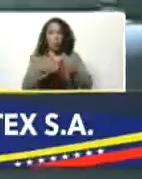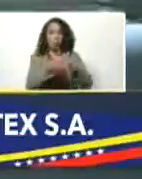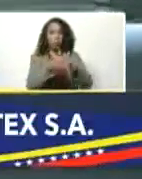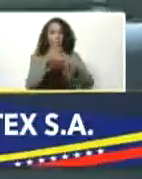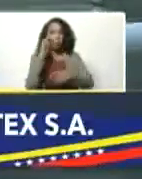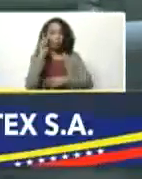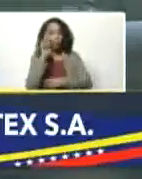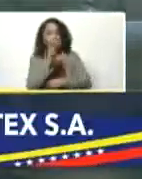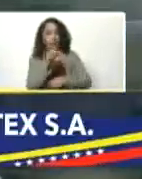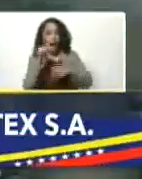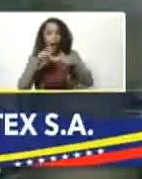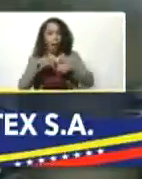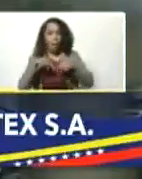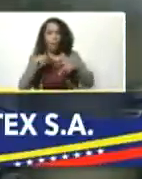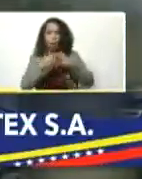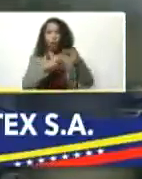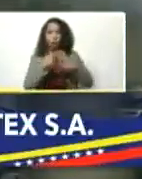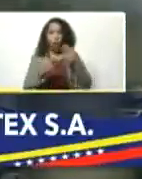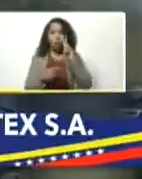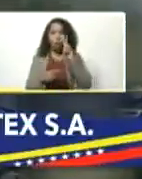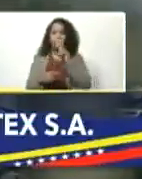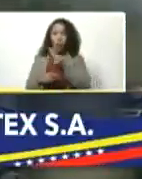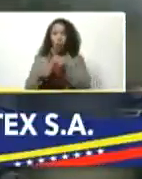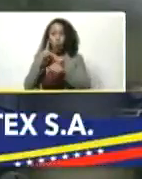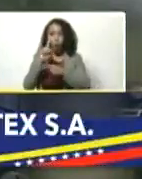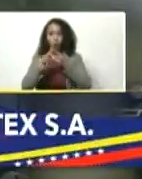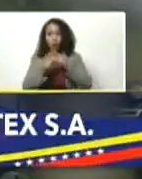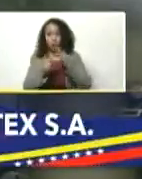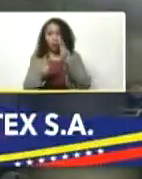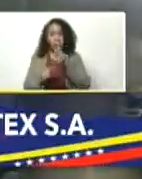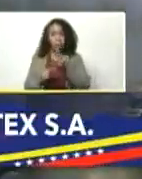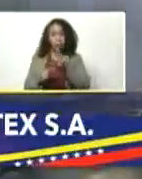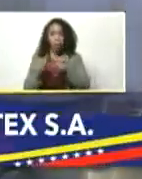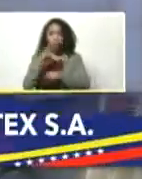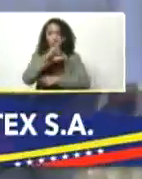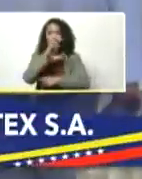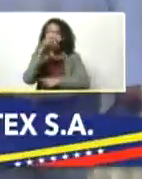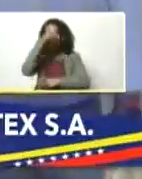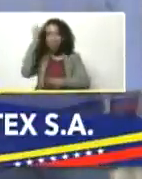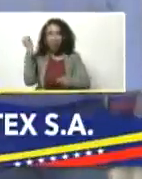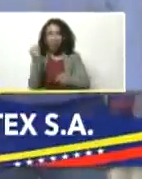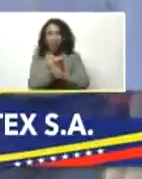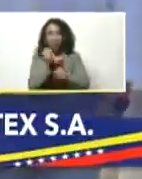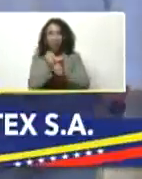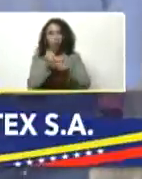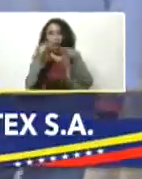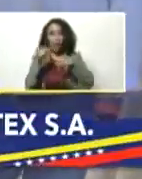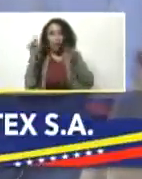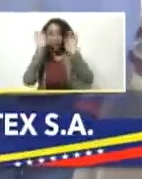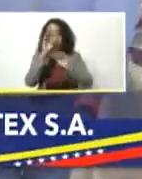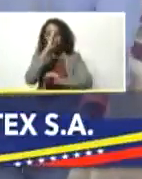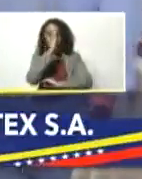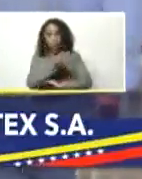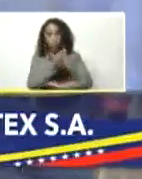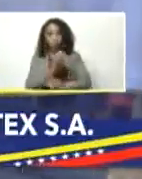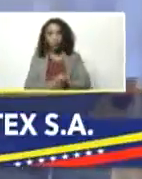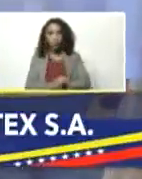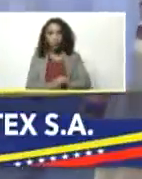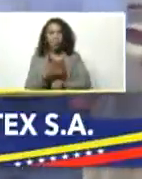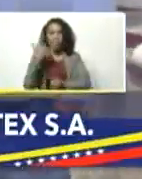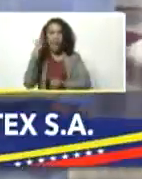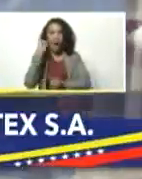es ver lo que aquí se produce, señor presidente. Tenemos 200 trabajadores de manera directa y